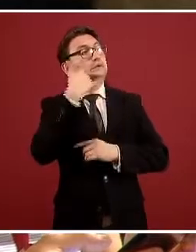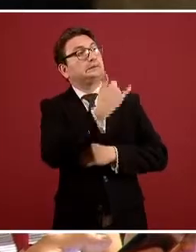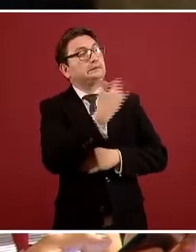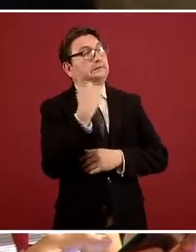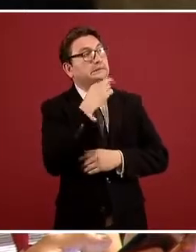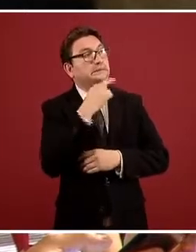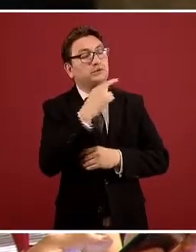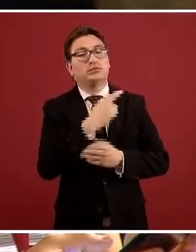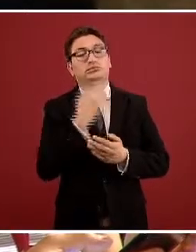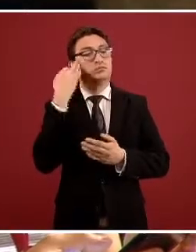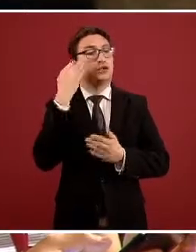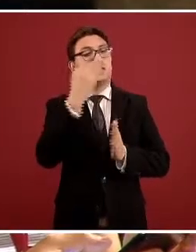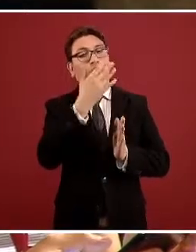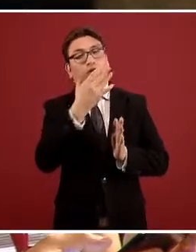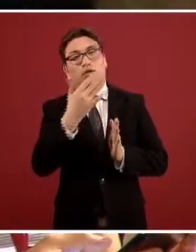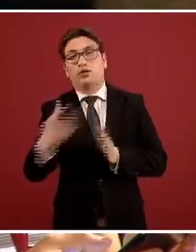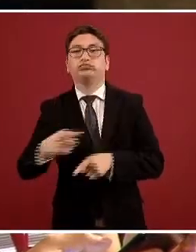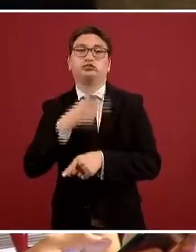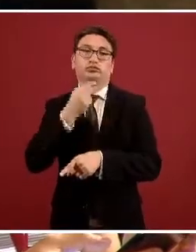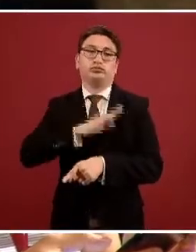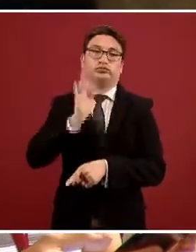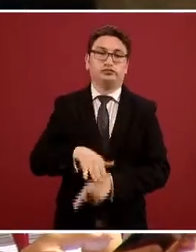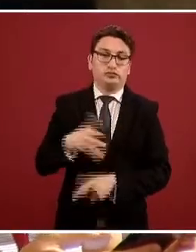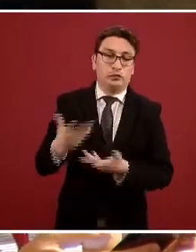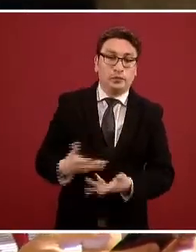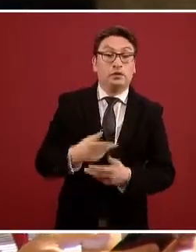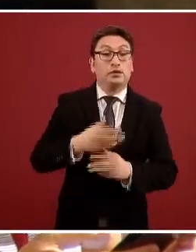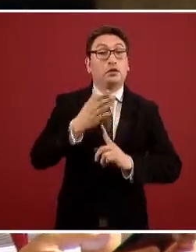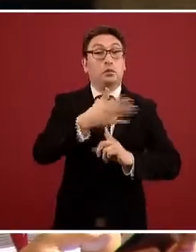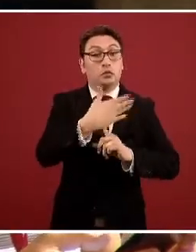llegó pues el hombre había fallecido. Cuando llega esta